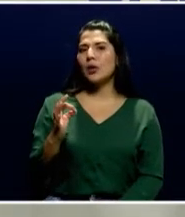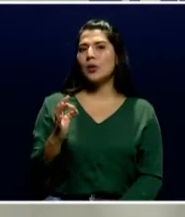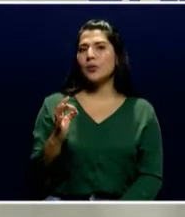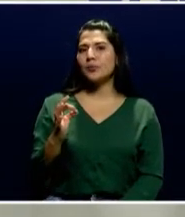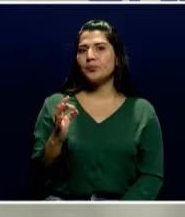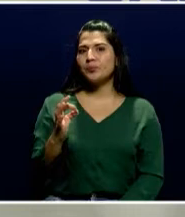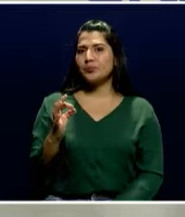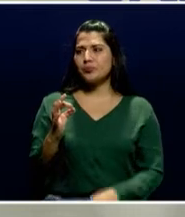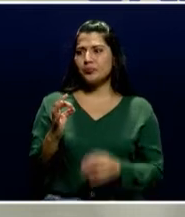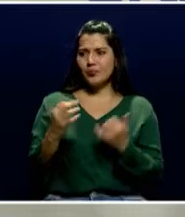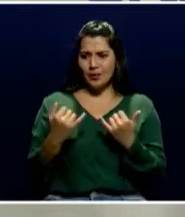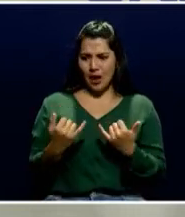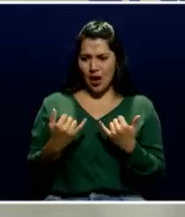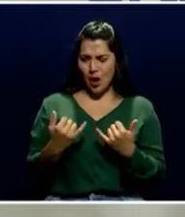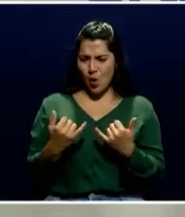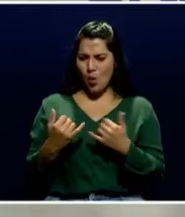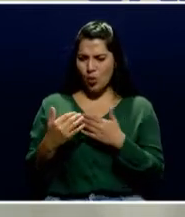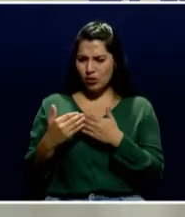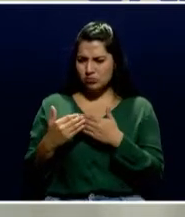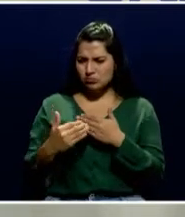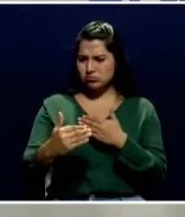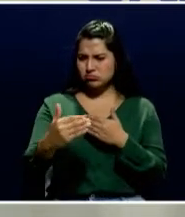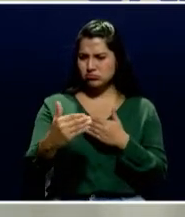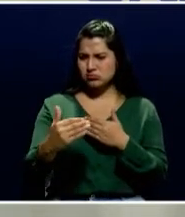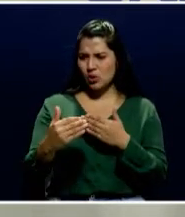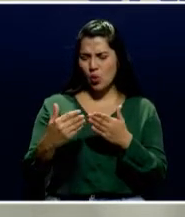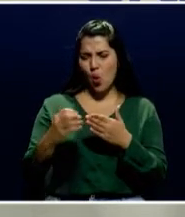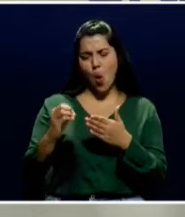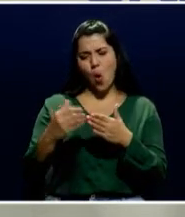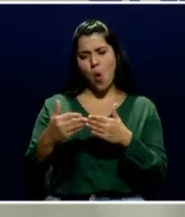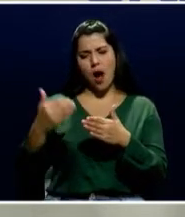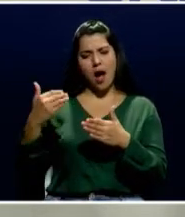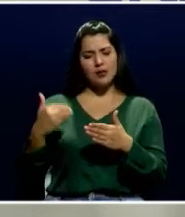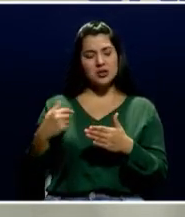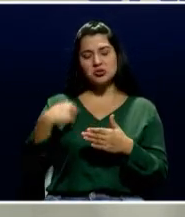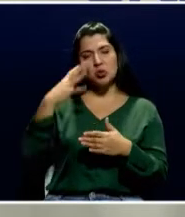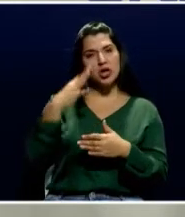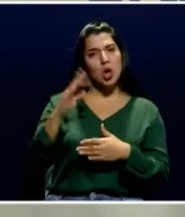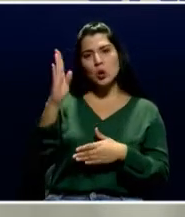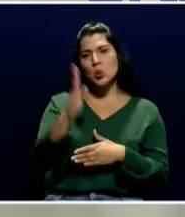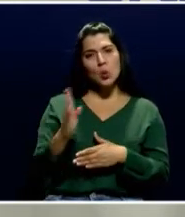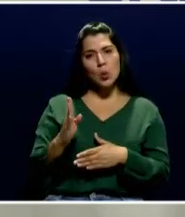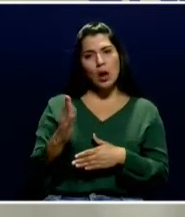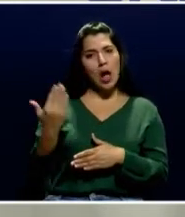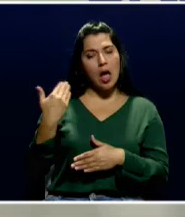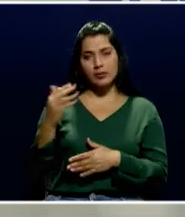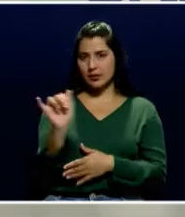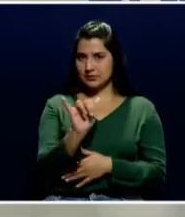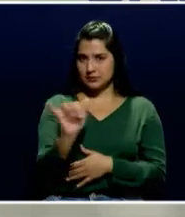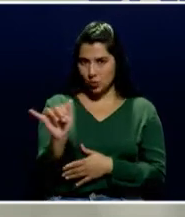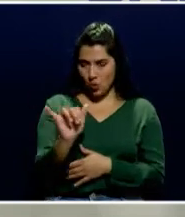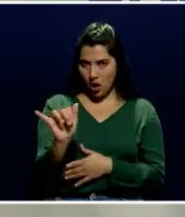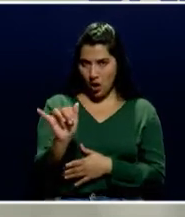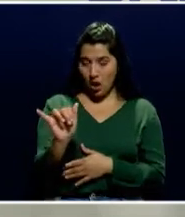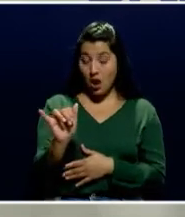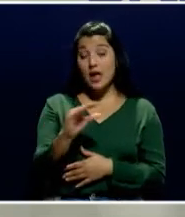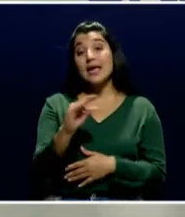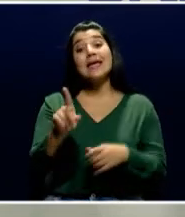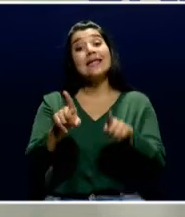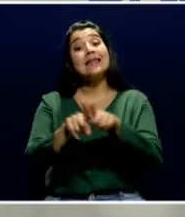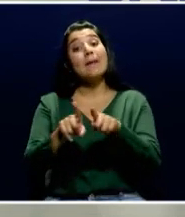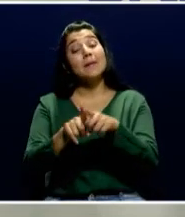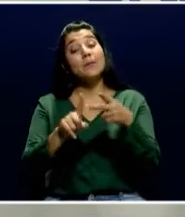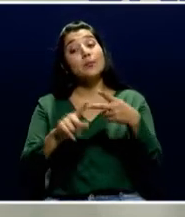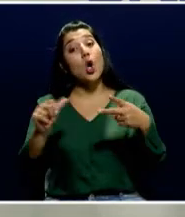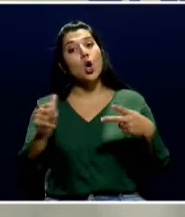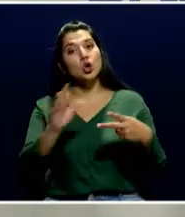en esta generación y posiblemente en muchas otras una situación de esta naturaleza. Y otra de las características de este